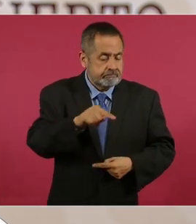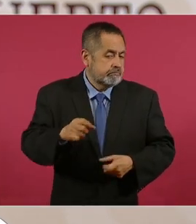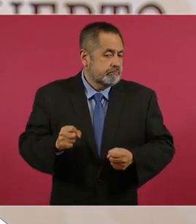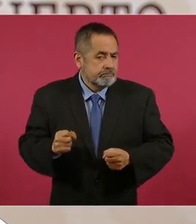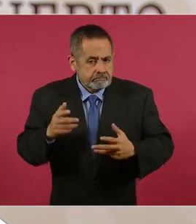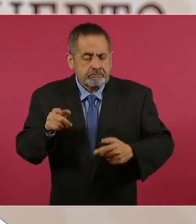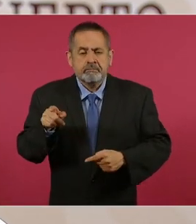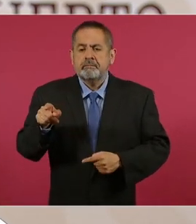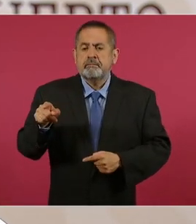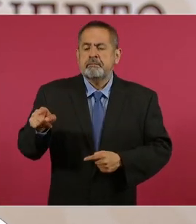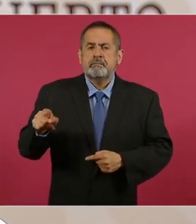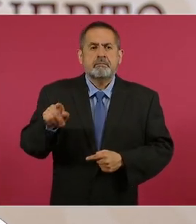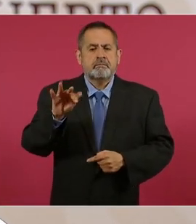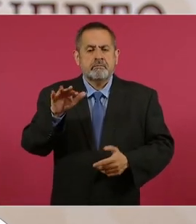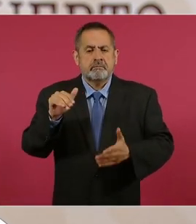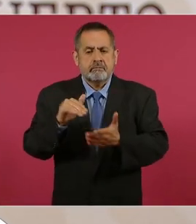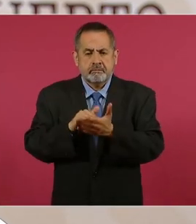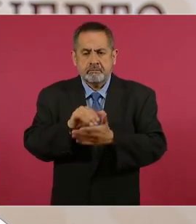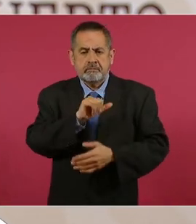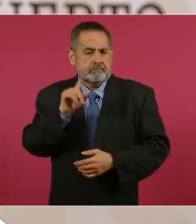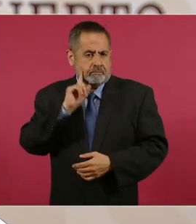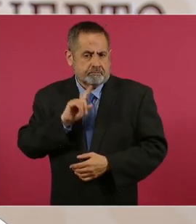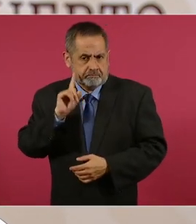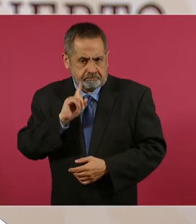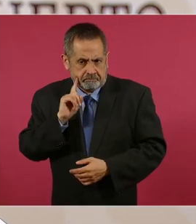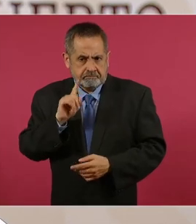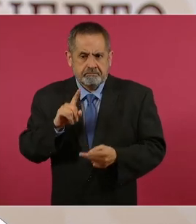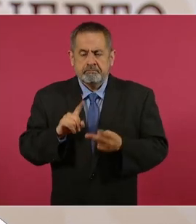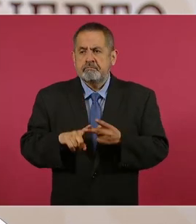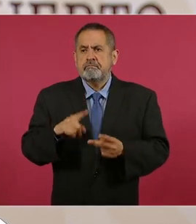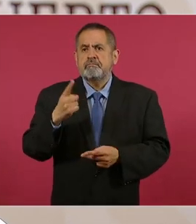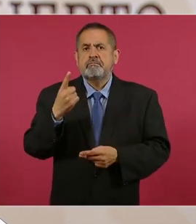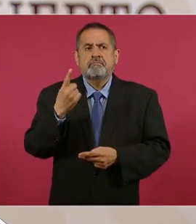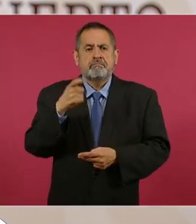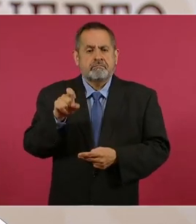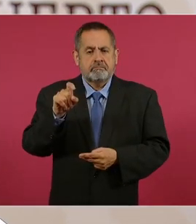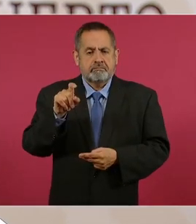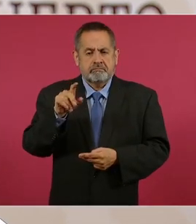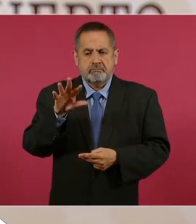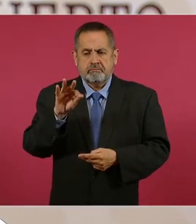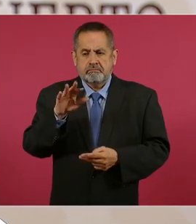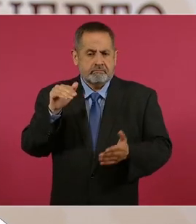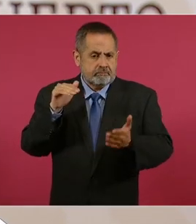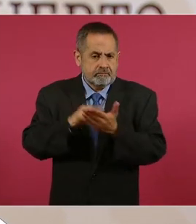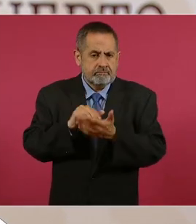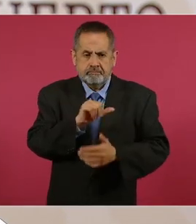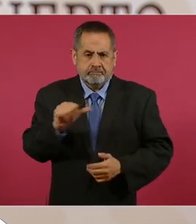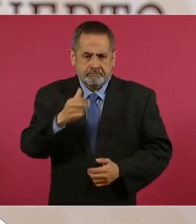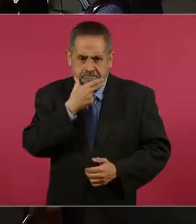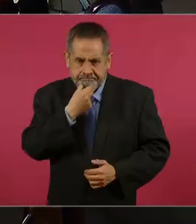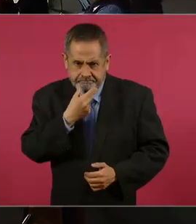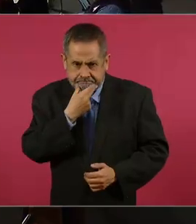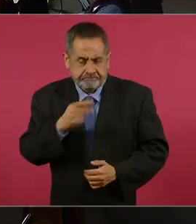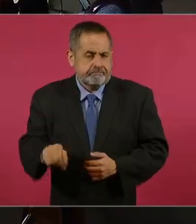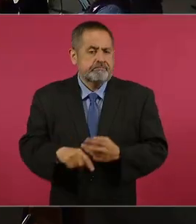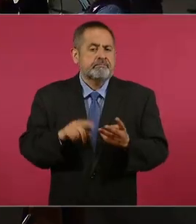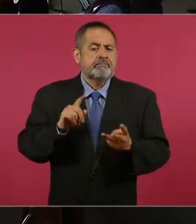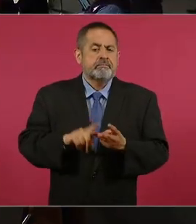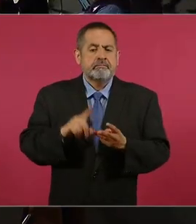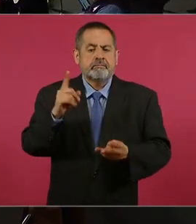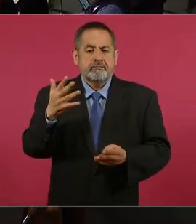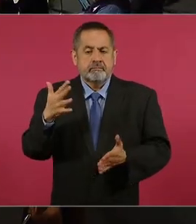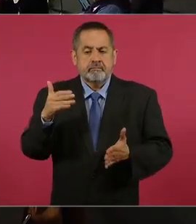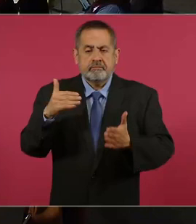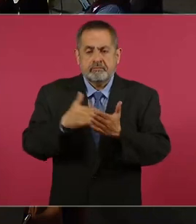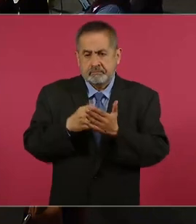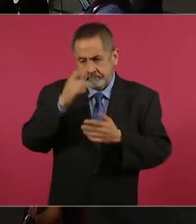son más de 40,000 mujeres, más de 140,000 son hombres y más de 50,000